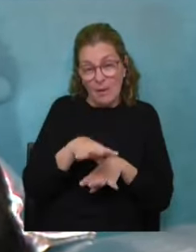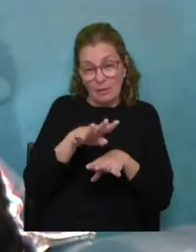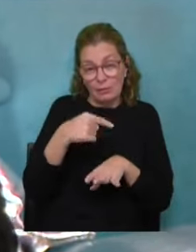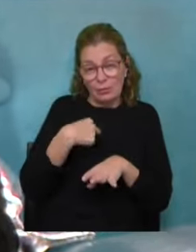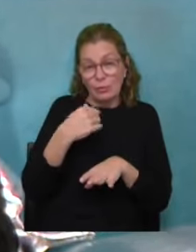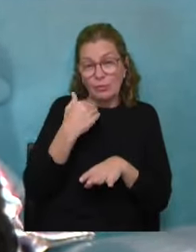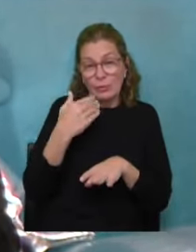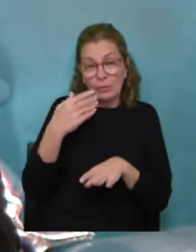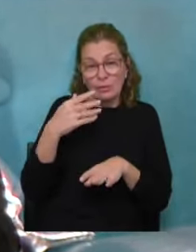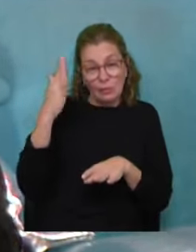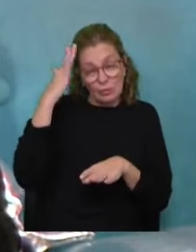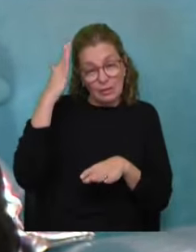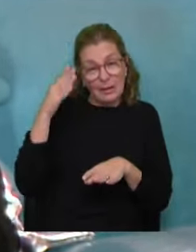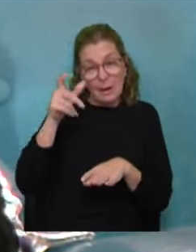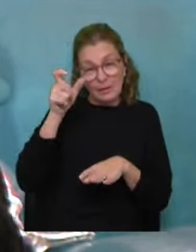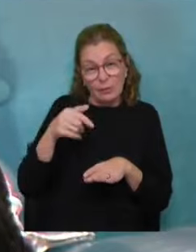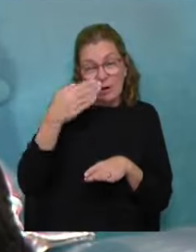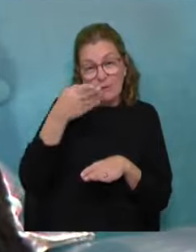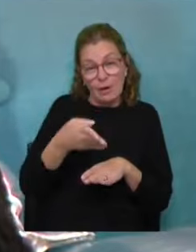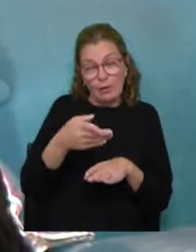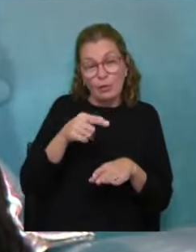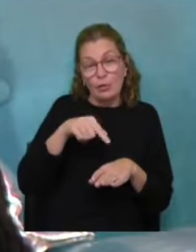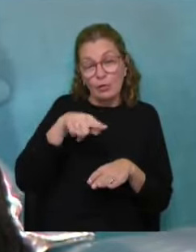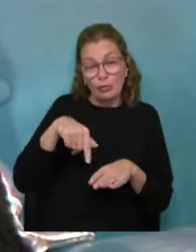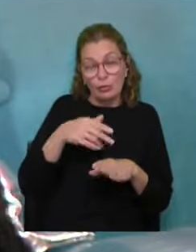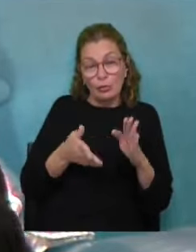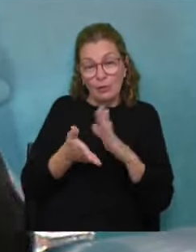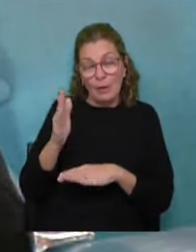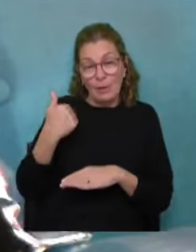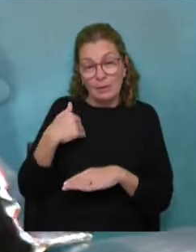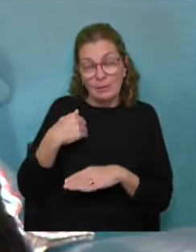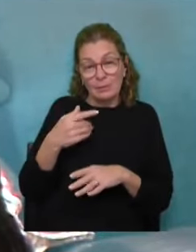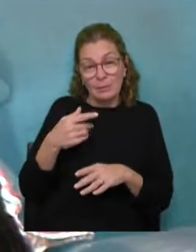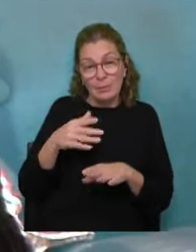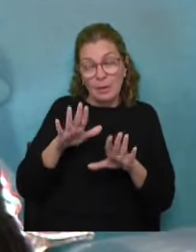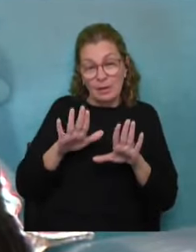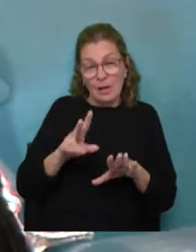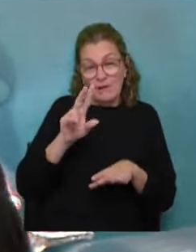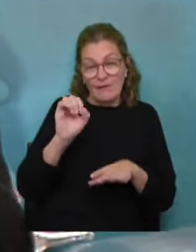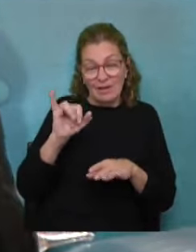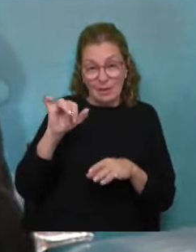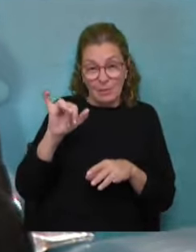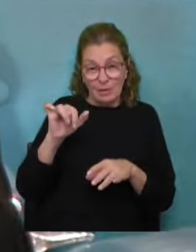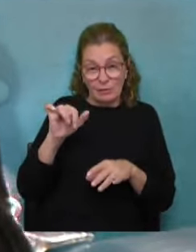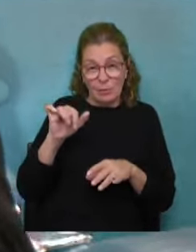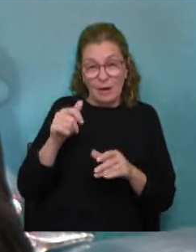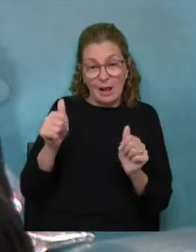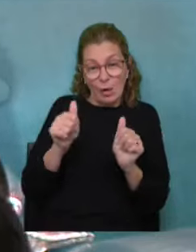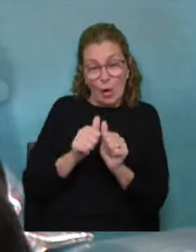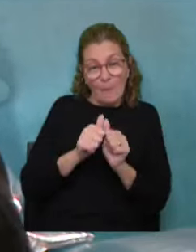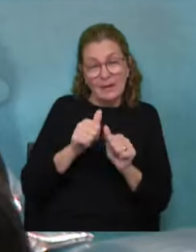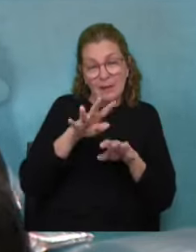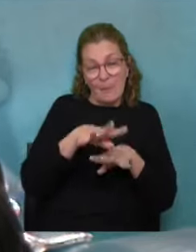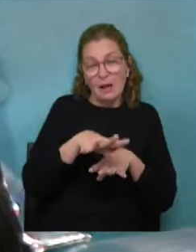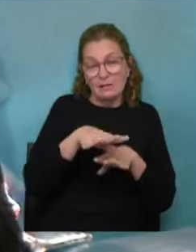sé que la gente va naturalmente. Nosotros nos tenemos que ir a Buenos Aires, pero nos vamos a quedar el 20 de mayo para acompañar la